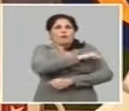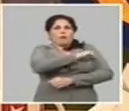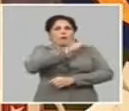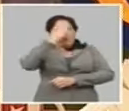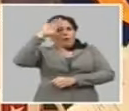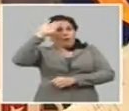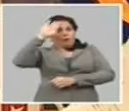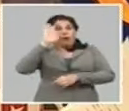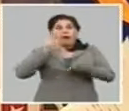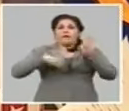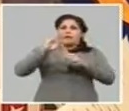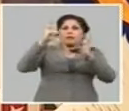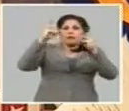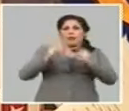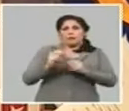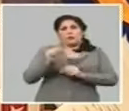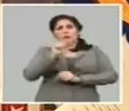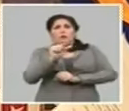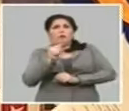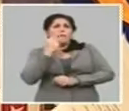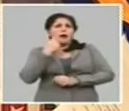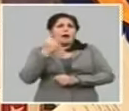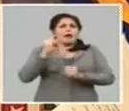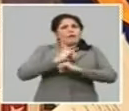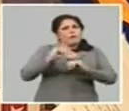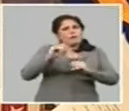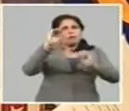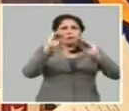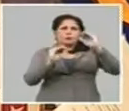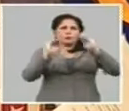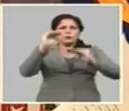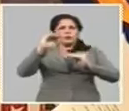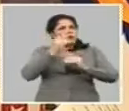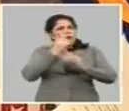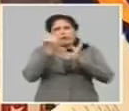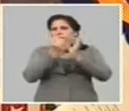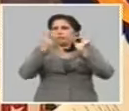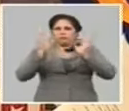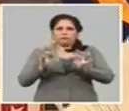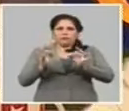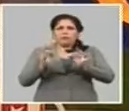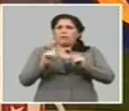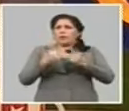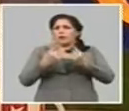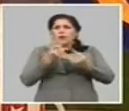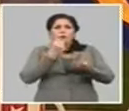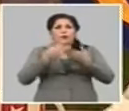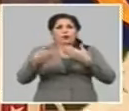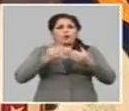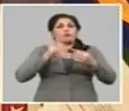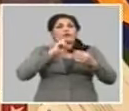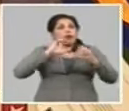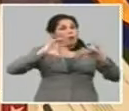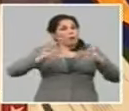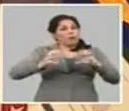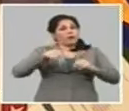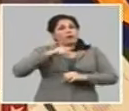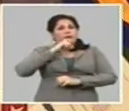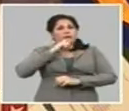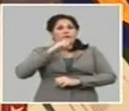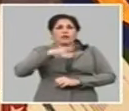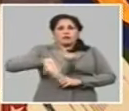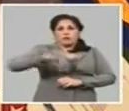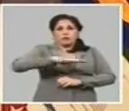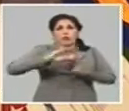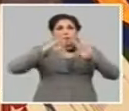unos datos los datos - normalmente no da diferencia a la compleja situación que tiene el